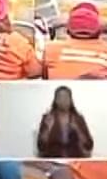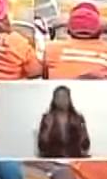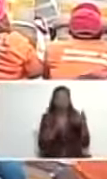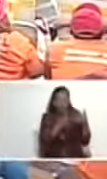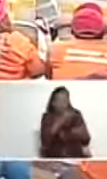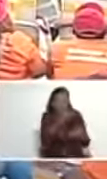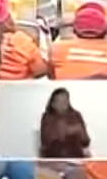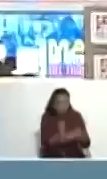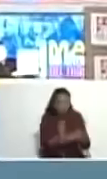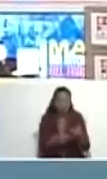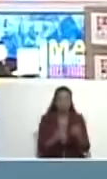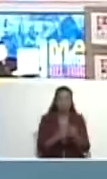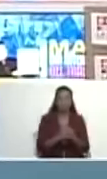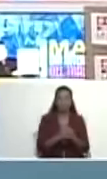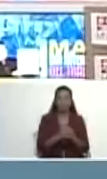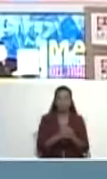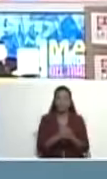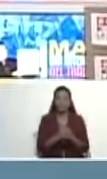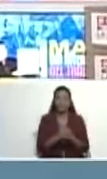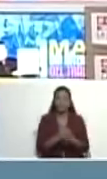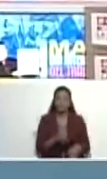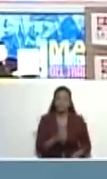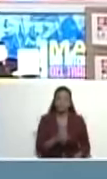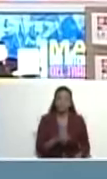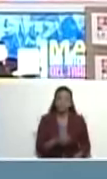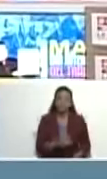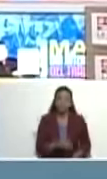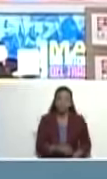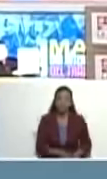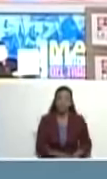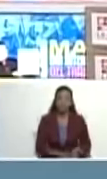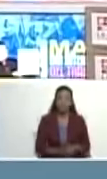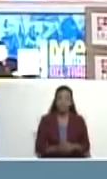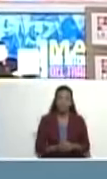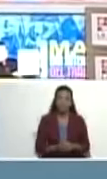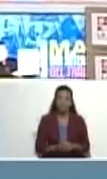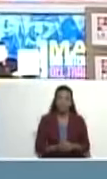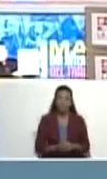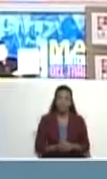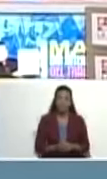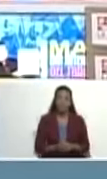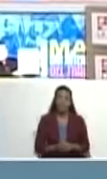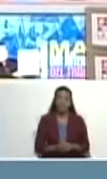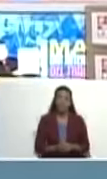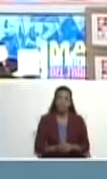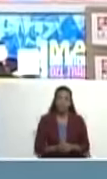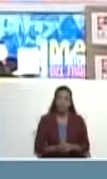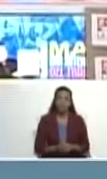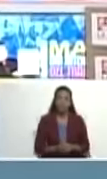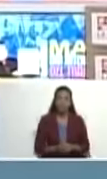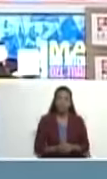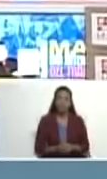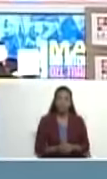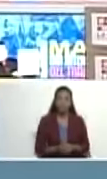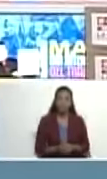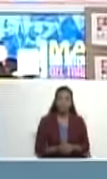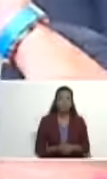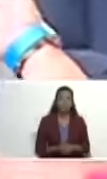integralmente. Thank you.